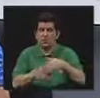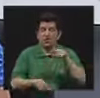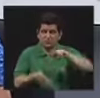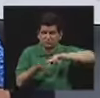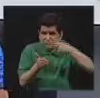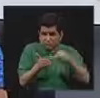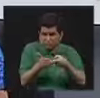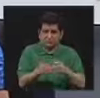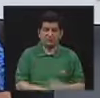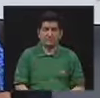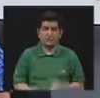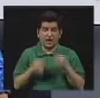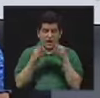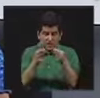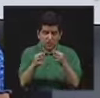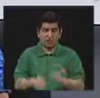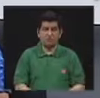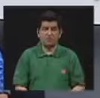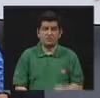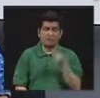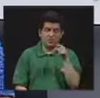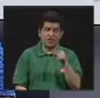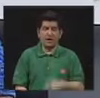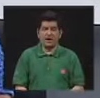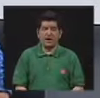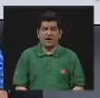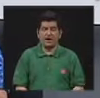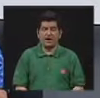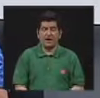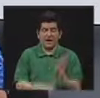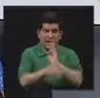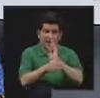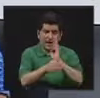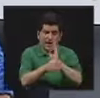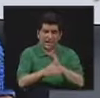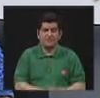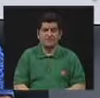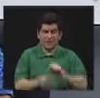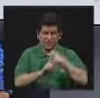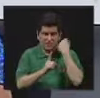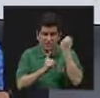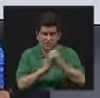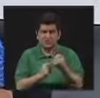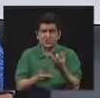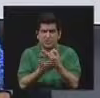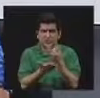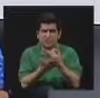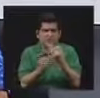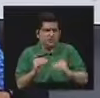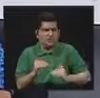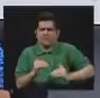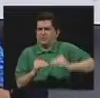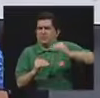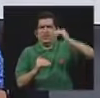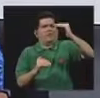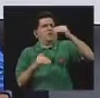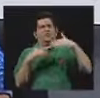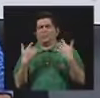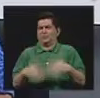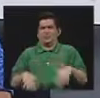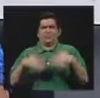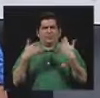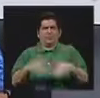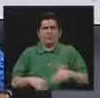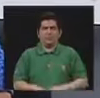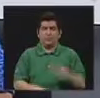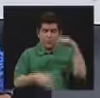trata. Entonces, obviamente, a nivel de turismo, el acreedor más grande son siempre los bancos, porque a nivel de turismo los financiamientos son muy altos. Tienen que ser